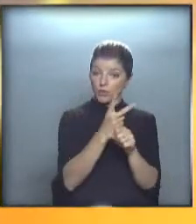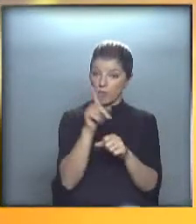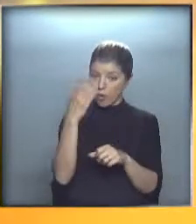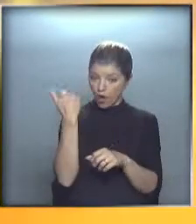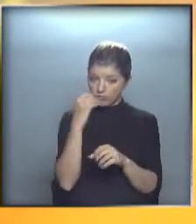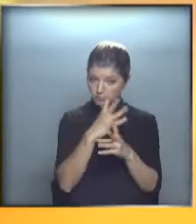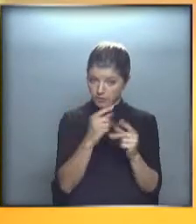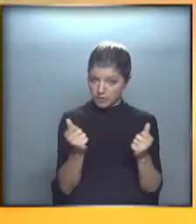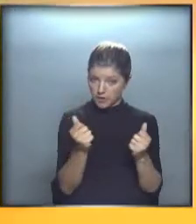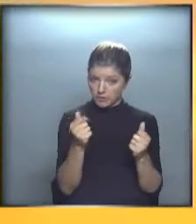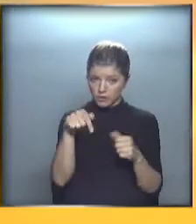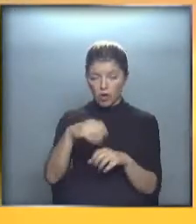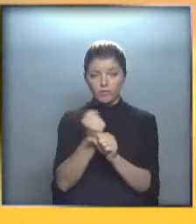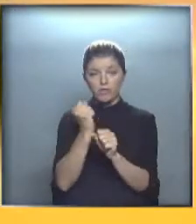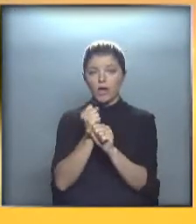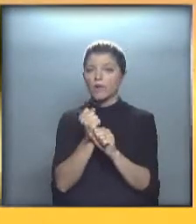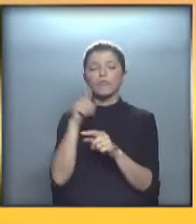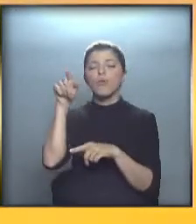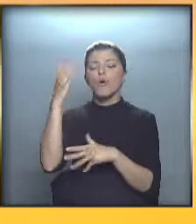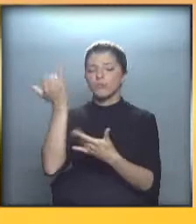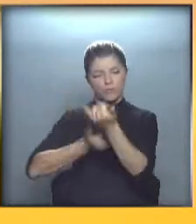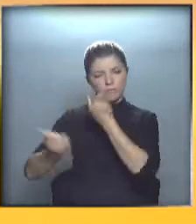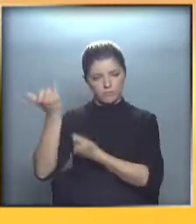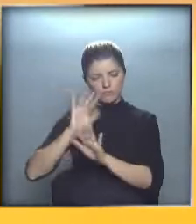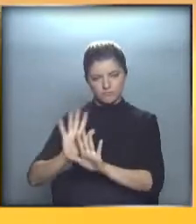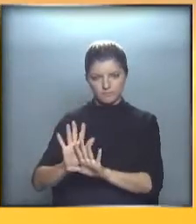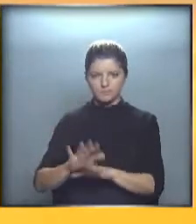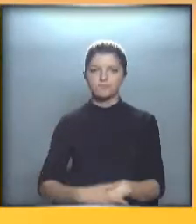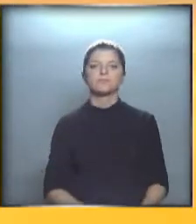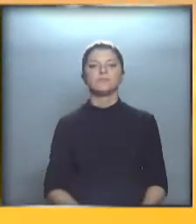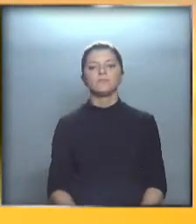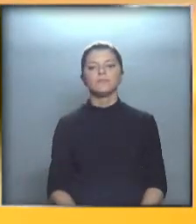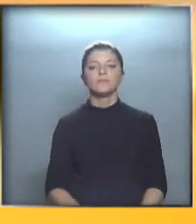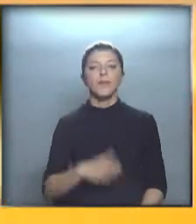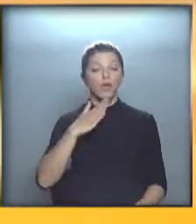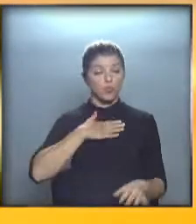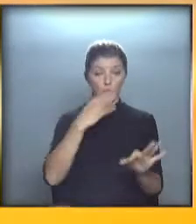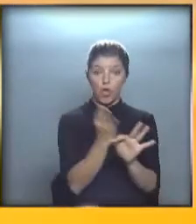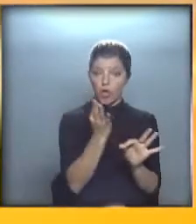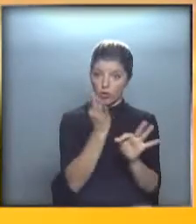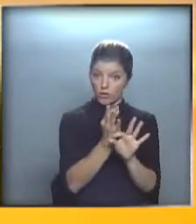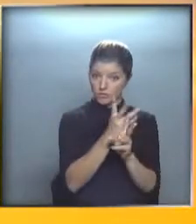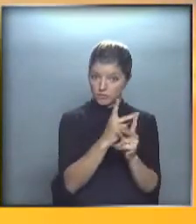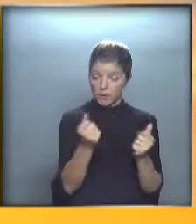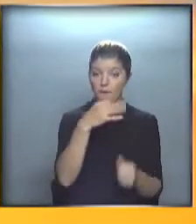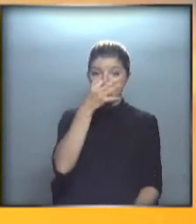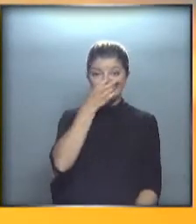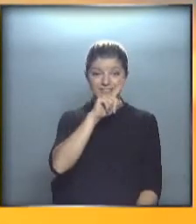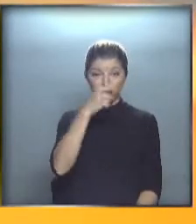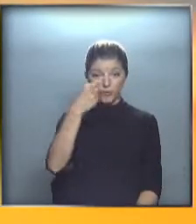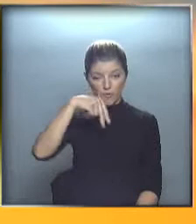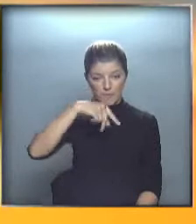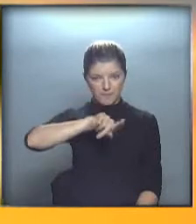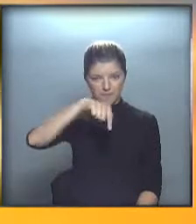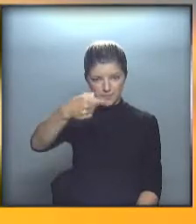terminaste, no sé si estás trabajando. Contame vos. No, mi escuela termino el 21 de noviembre.